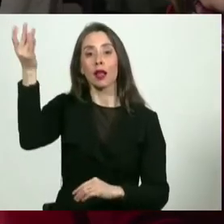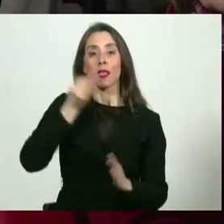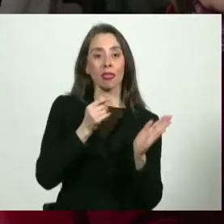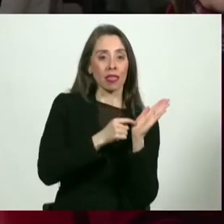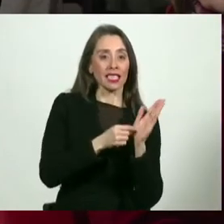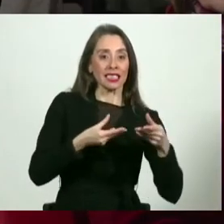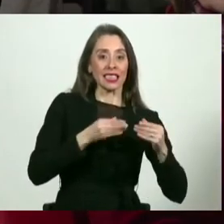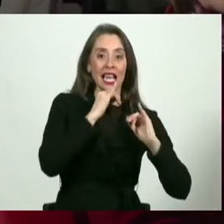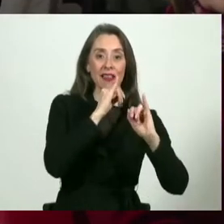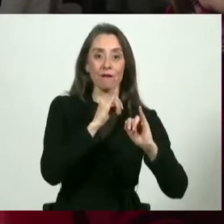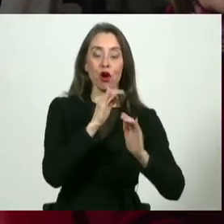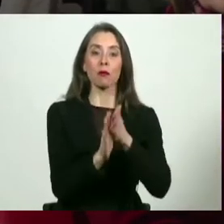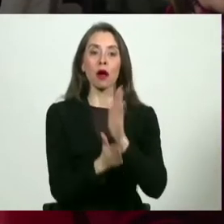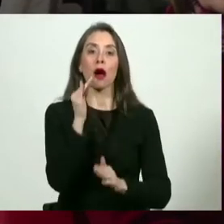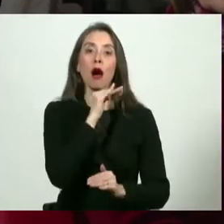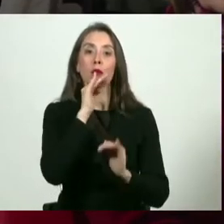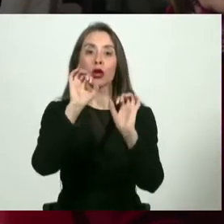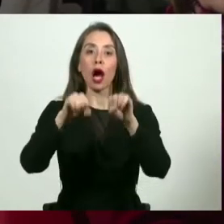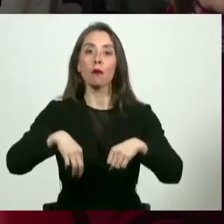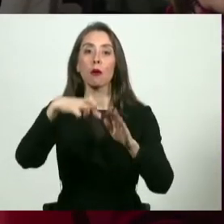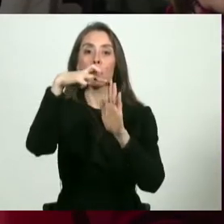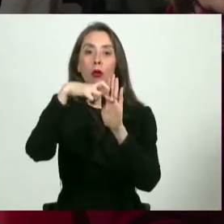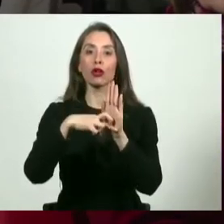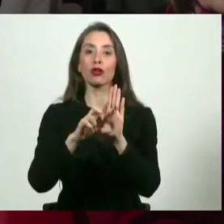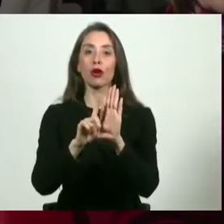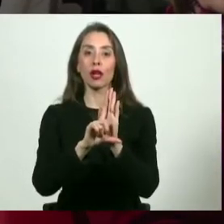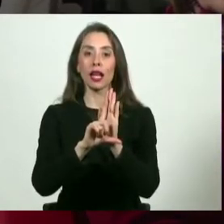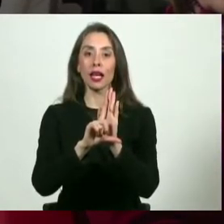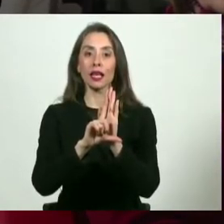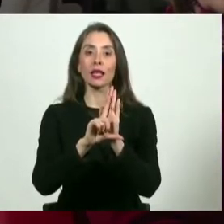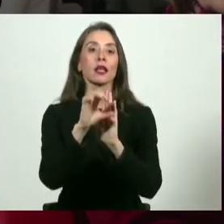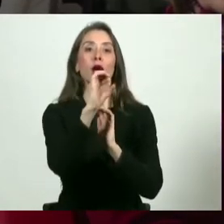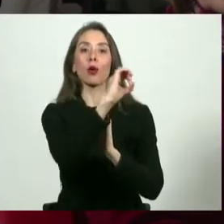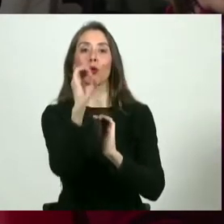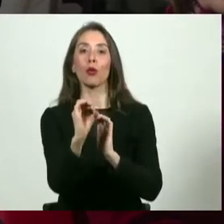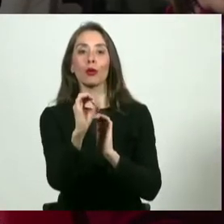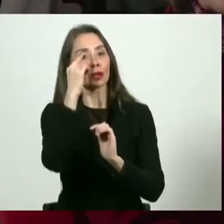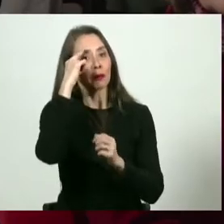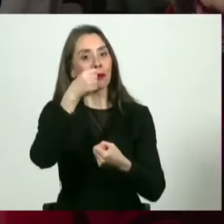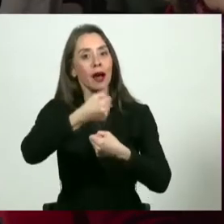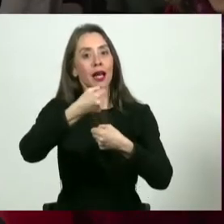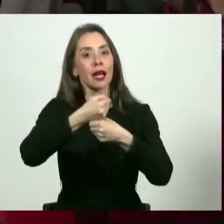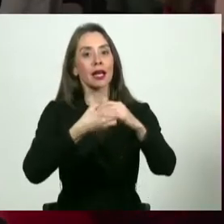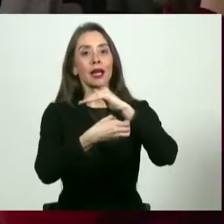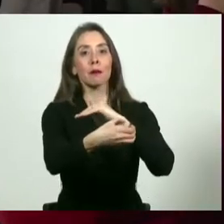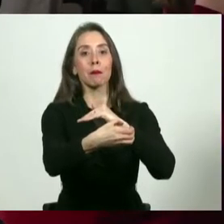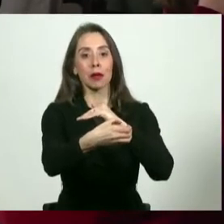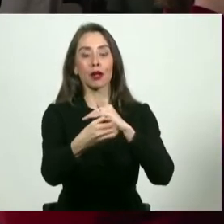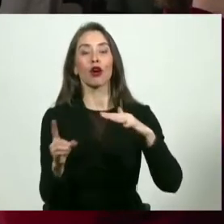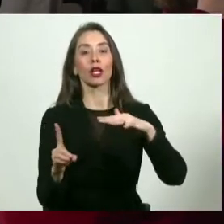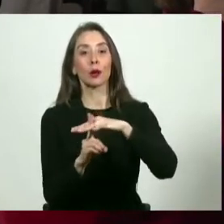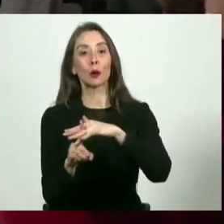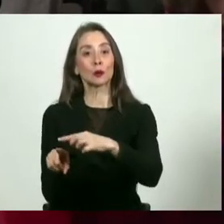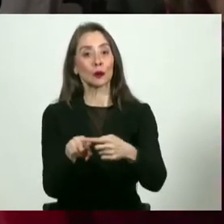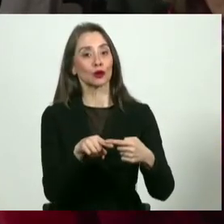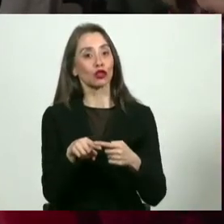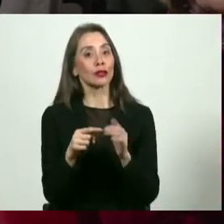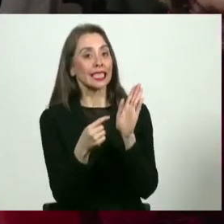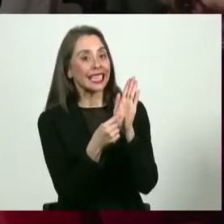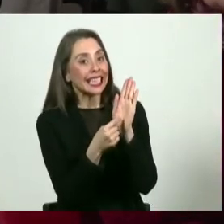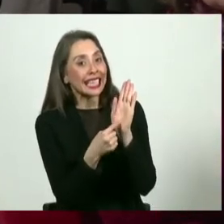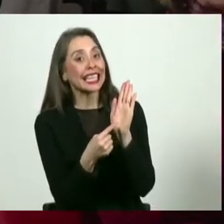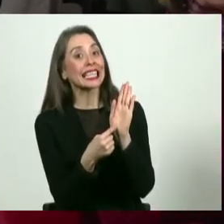acelerar la aprobación del proyecto de ley de reserva legal de empleo, dice ahí, de inclusión social. Entonces